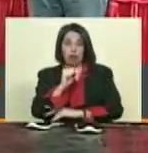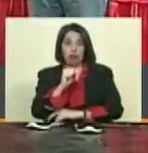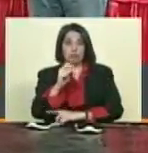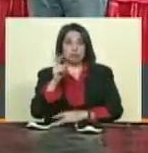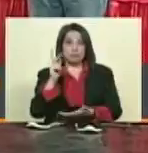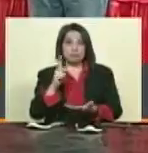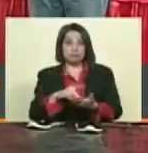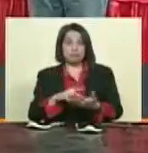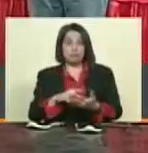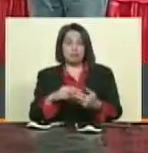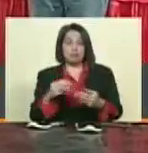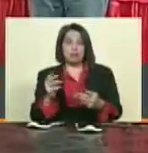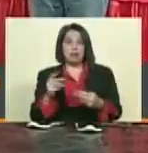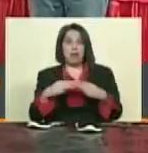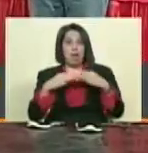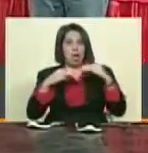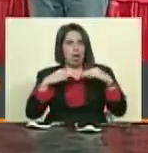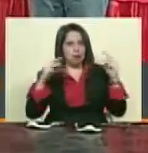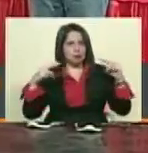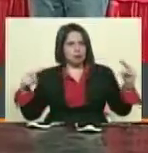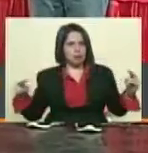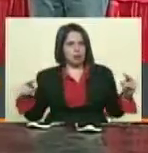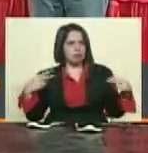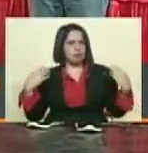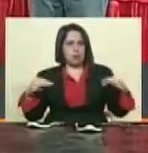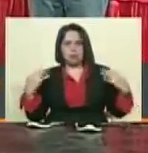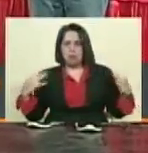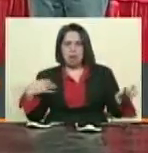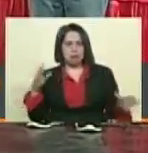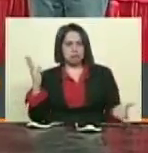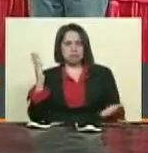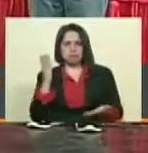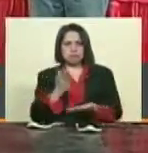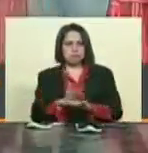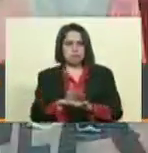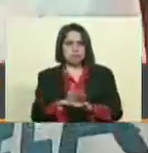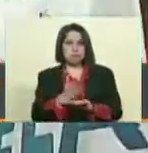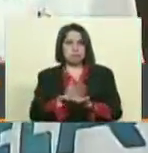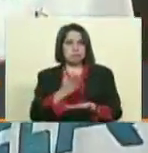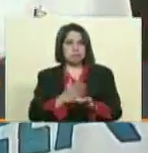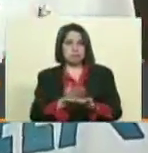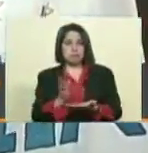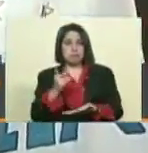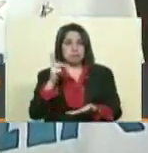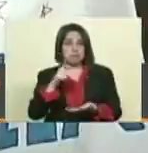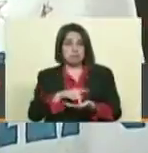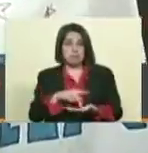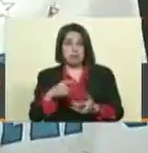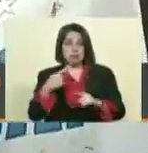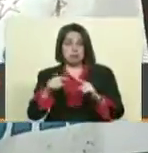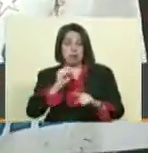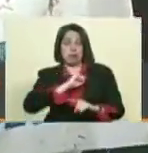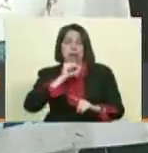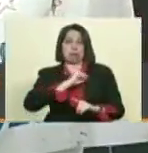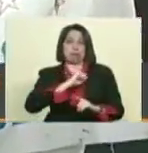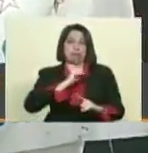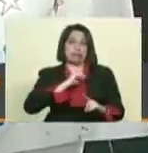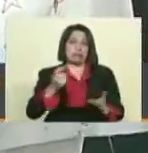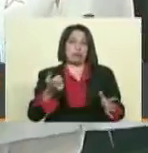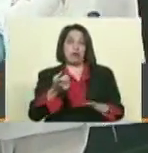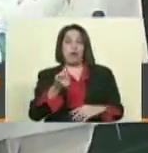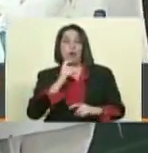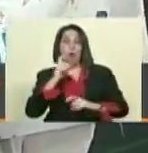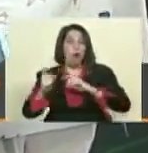dirigiéndose a Honduras, cumpliendo una agenda normal, como siempre lo han hecho. Pero el miedo, el pavor, el